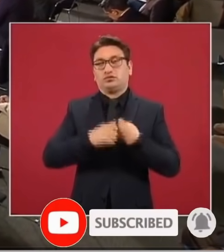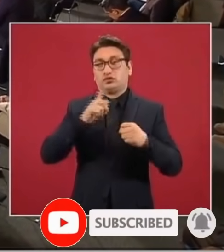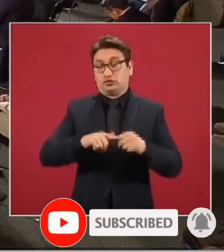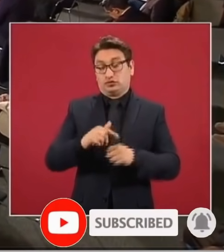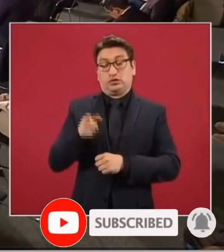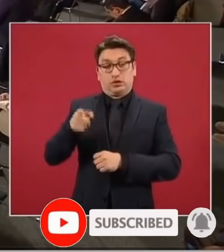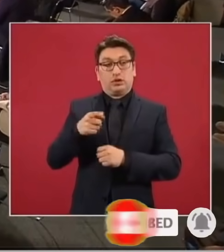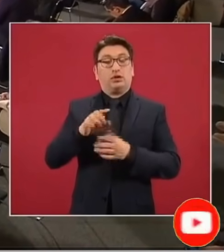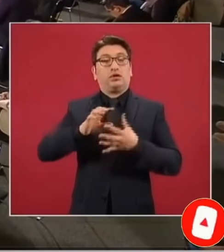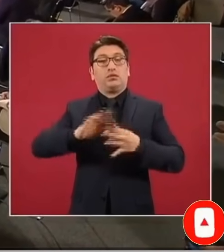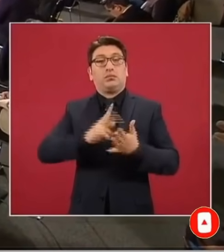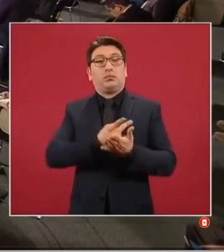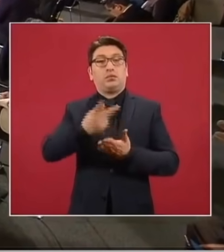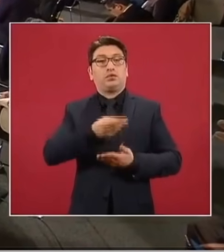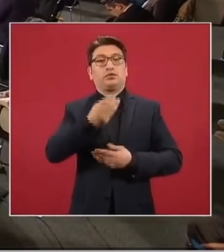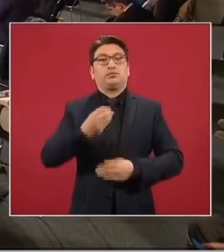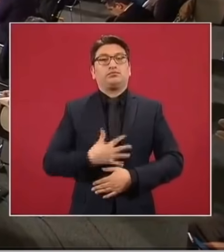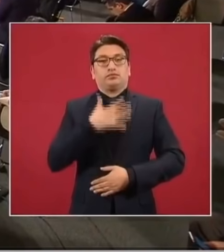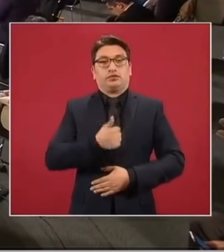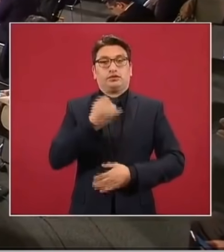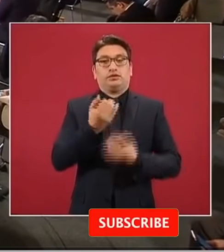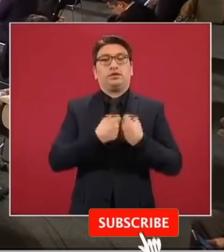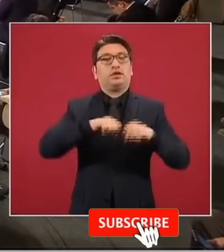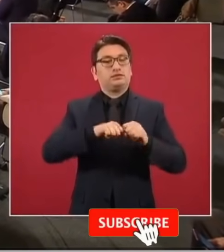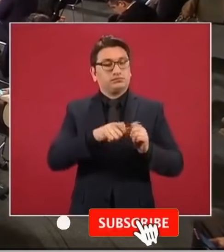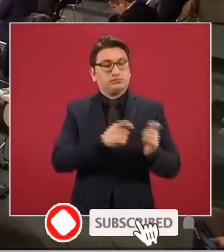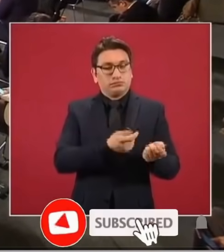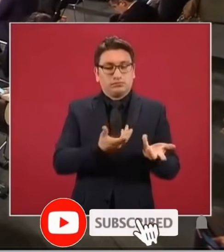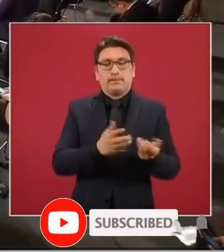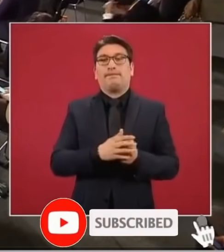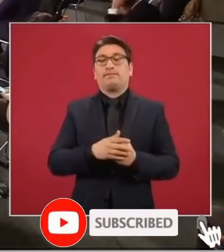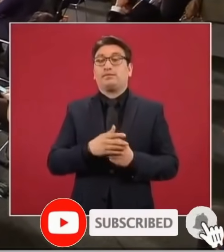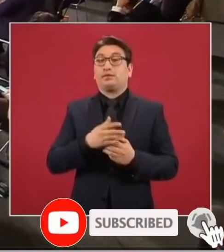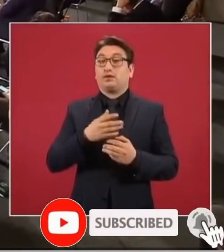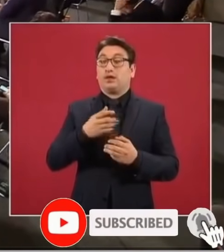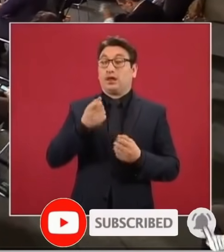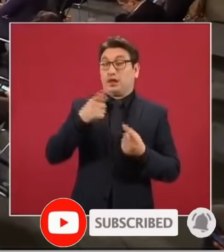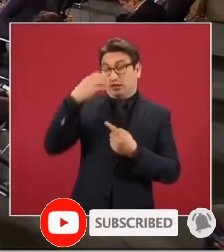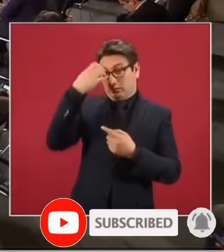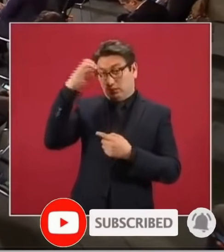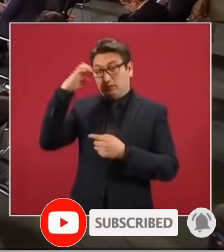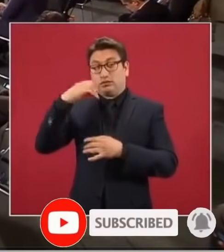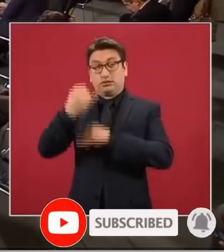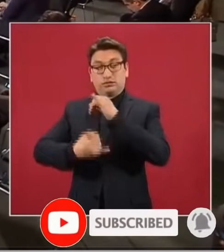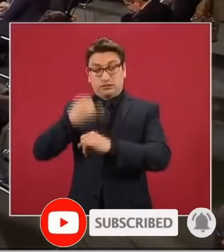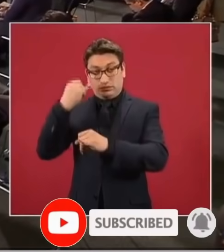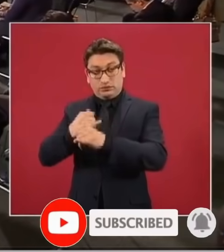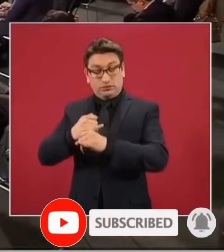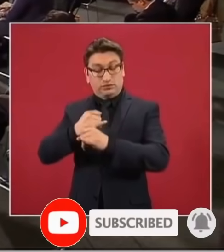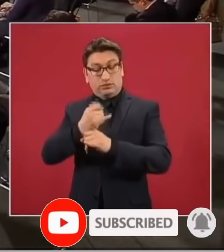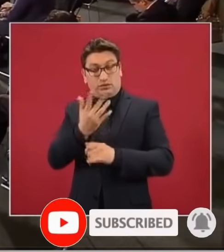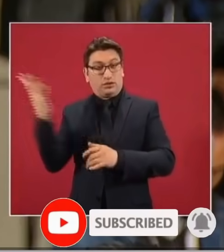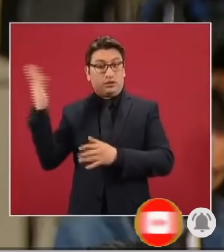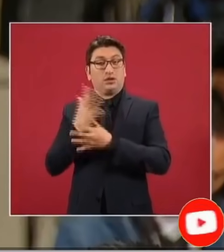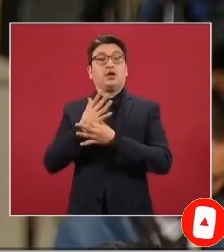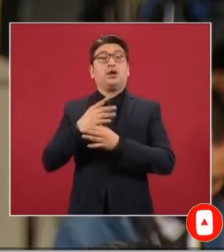dio 2 premios de bienestar al IMSS. En otras palabras, mientras los expertos en salud a nivel internacional